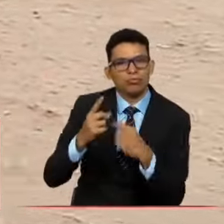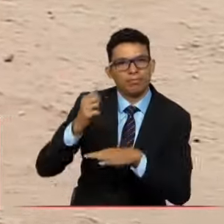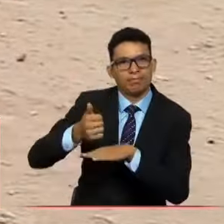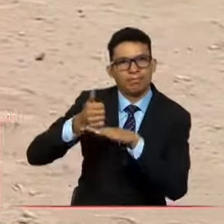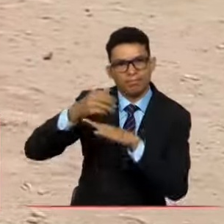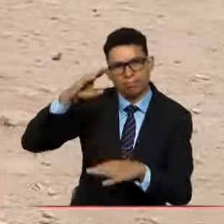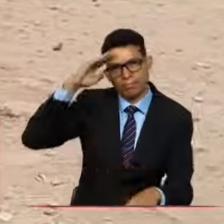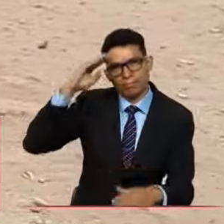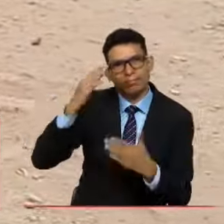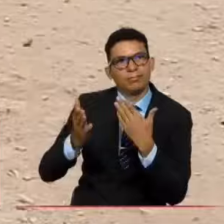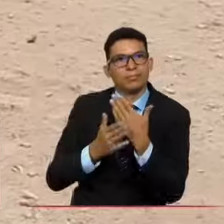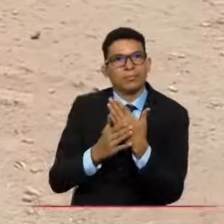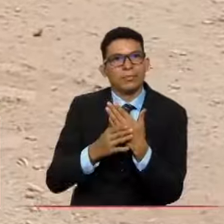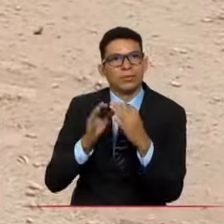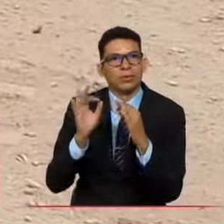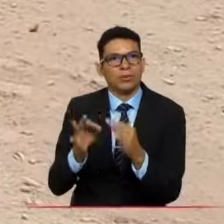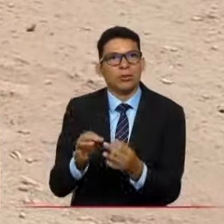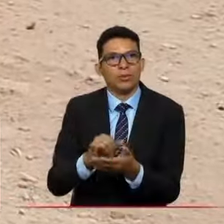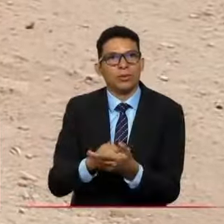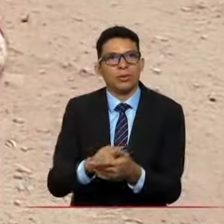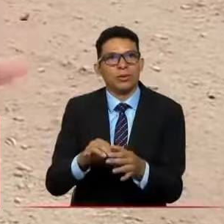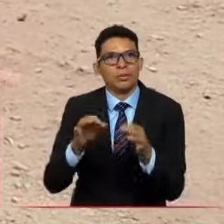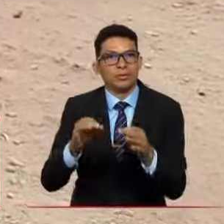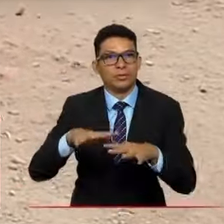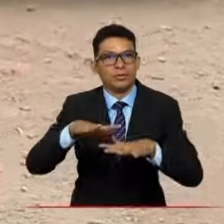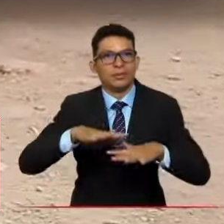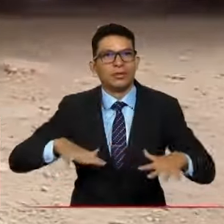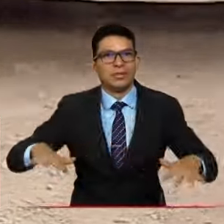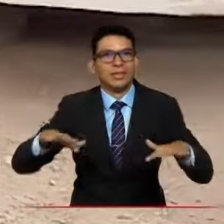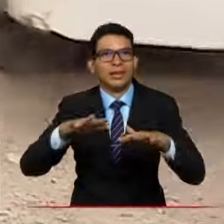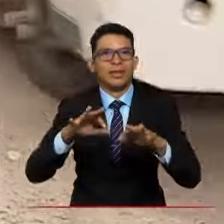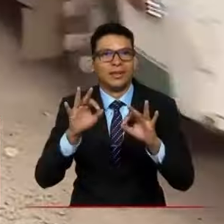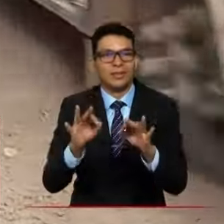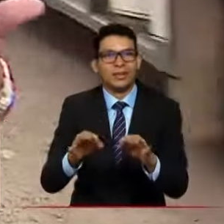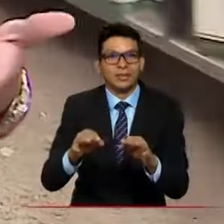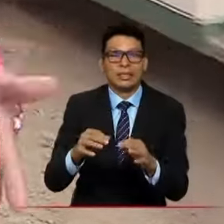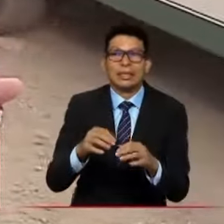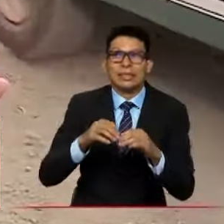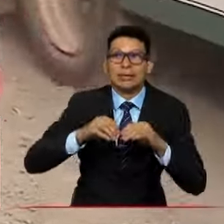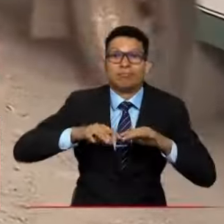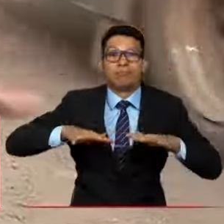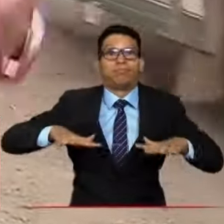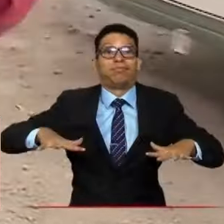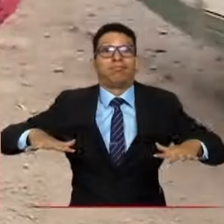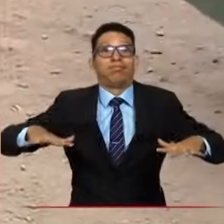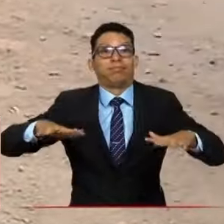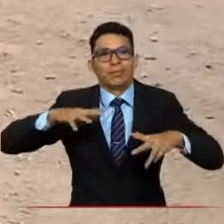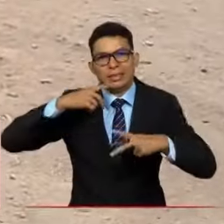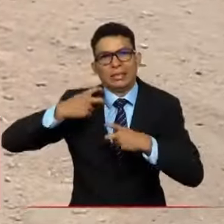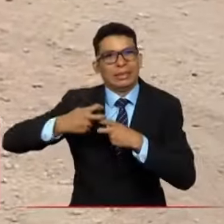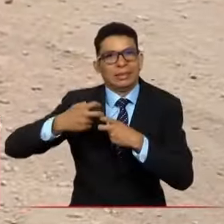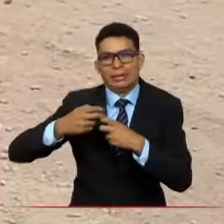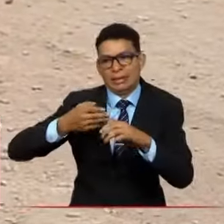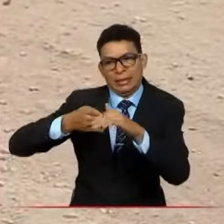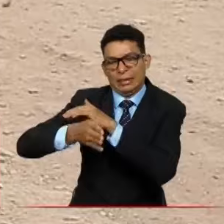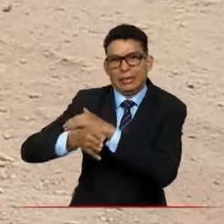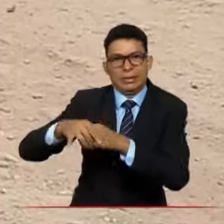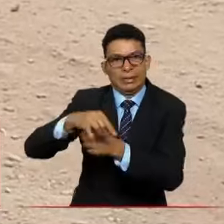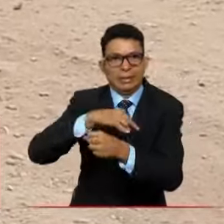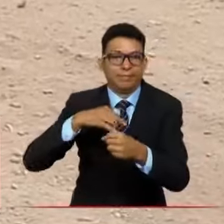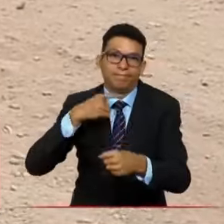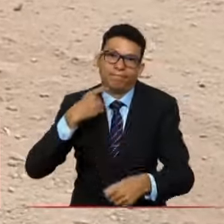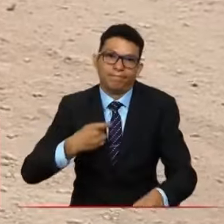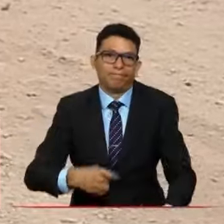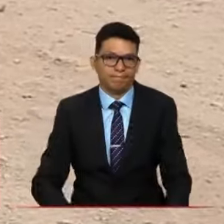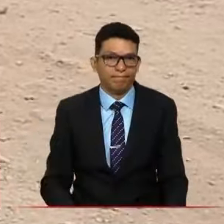que nos informaron pues también que el territorio que ellos cubren es bastante amplio, por lo que se les dificulta el acceso a la zona.